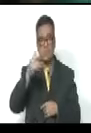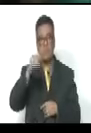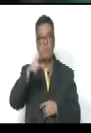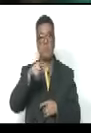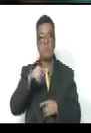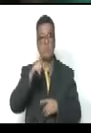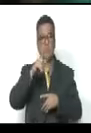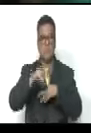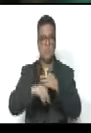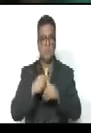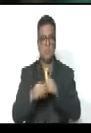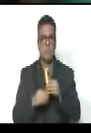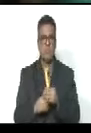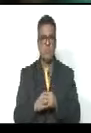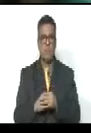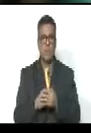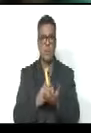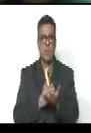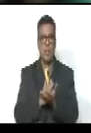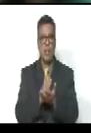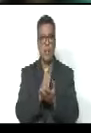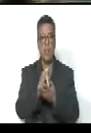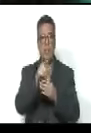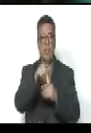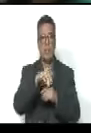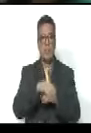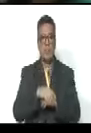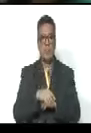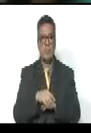que siga